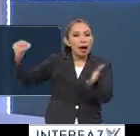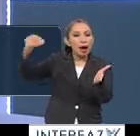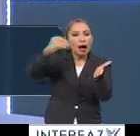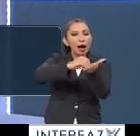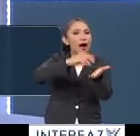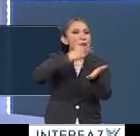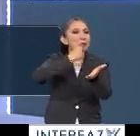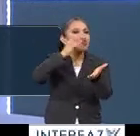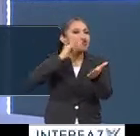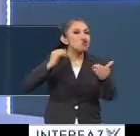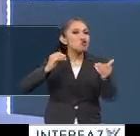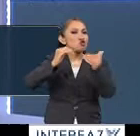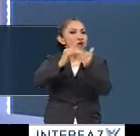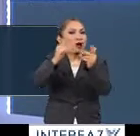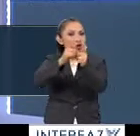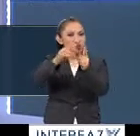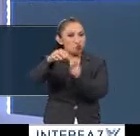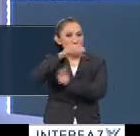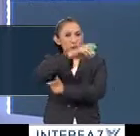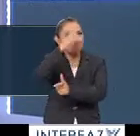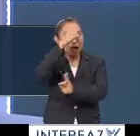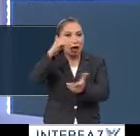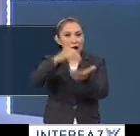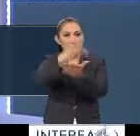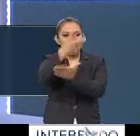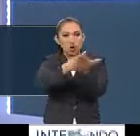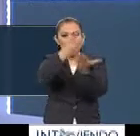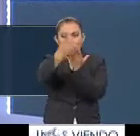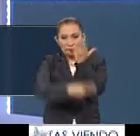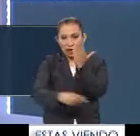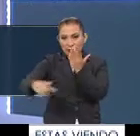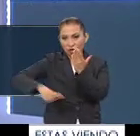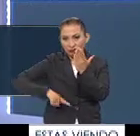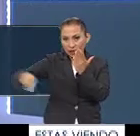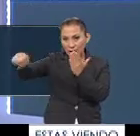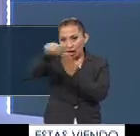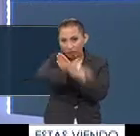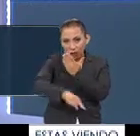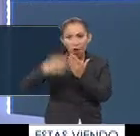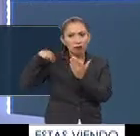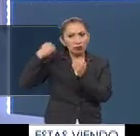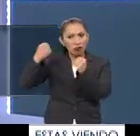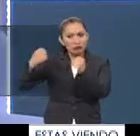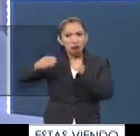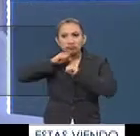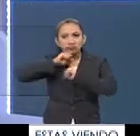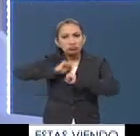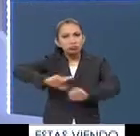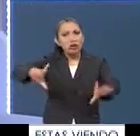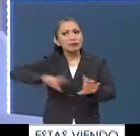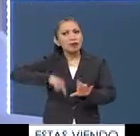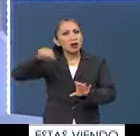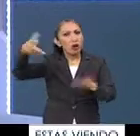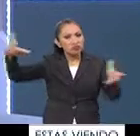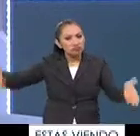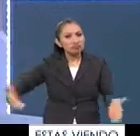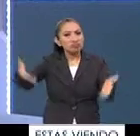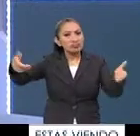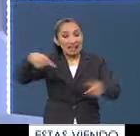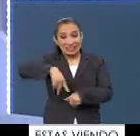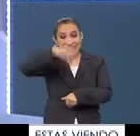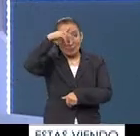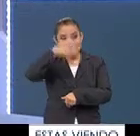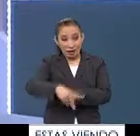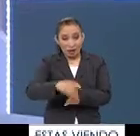género para incorporarlo en las políticas públicas. Entra de manera muy fuerte en la agenda pública y la agenda gubernamental en nuestro